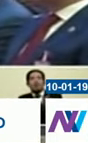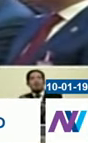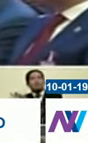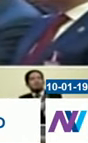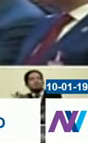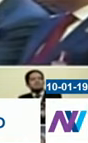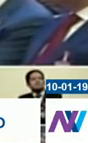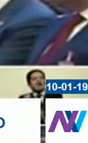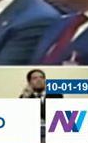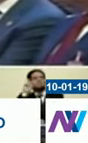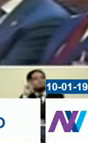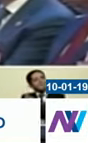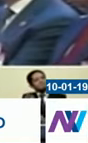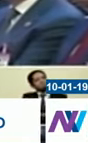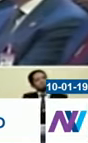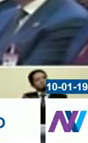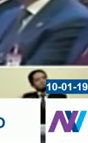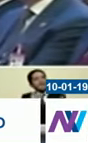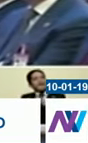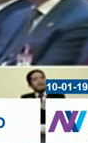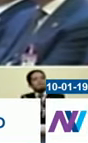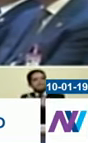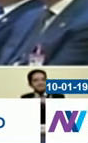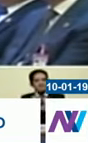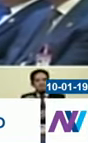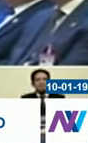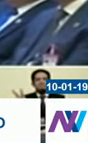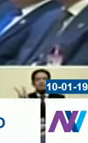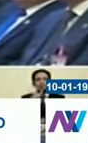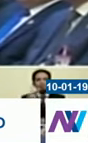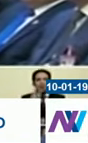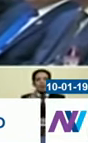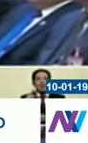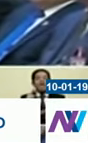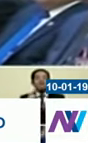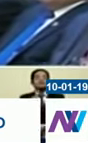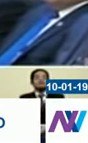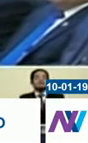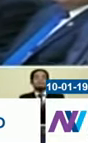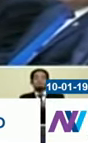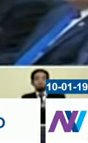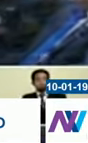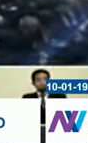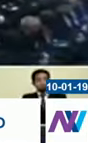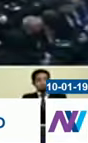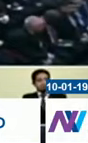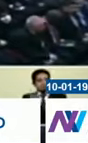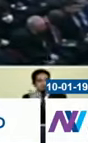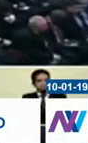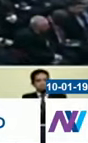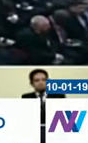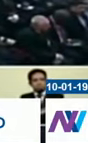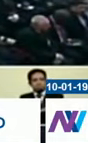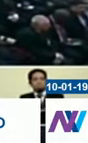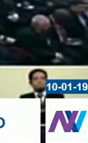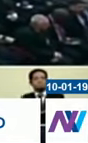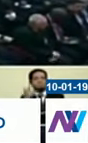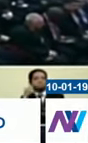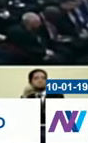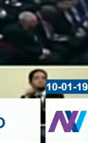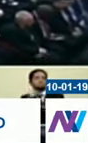de garantizar la estabilidad de nuestro país y el accionar de sus instituciones en el marco del Estado de